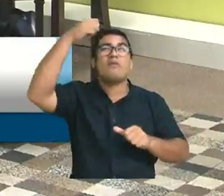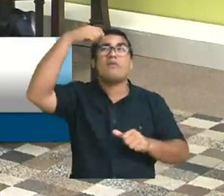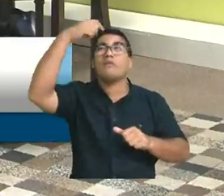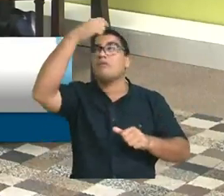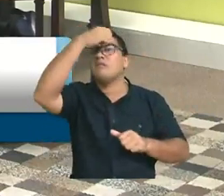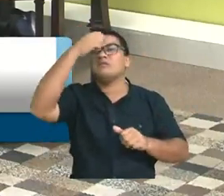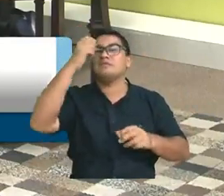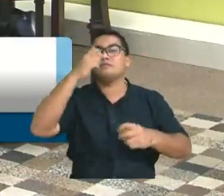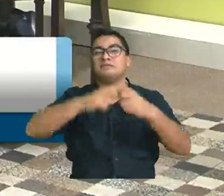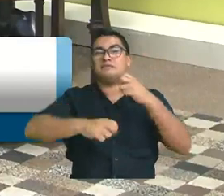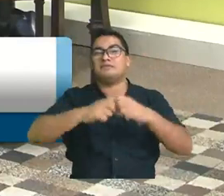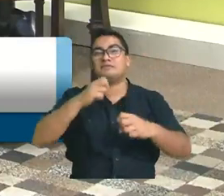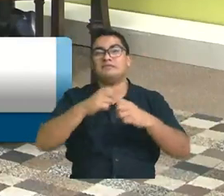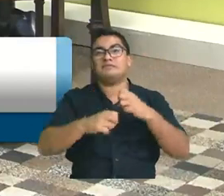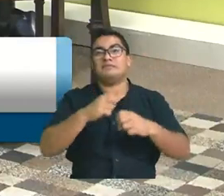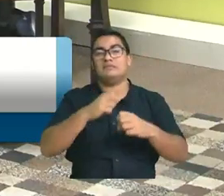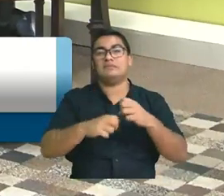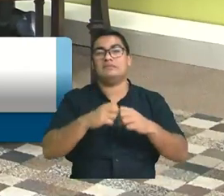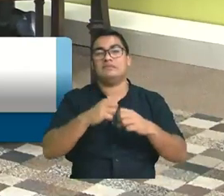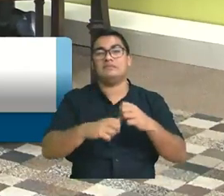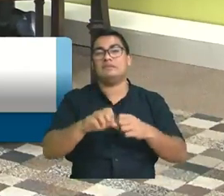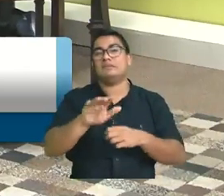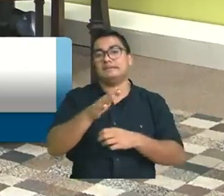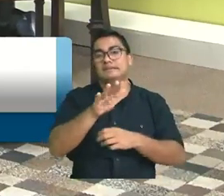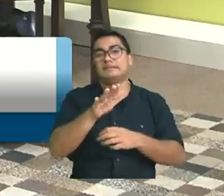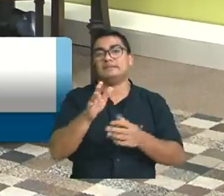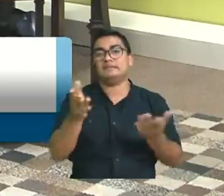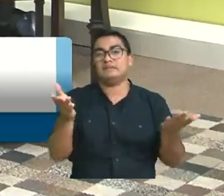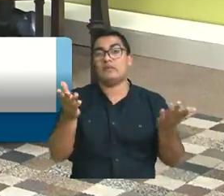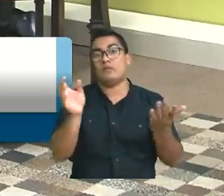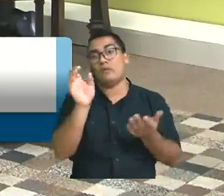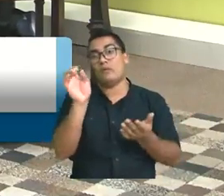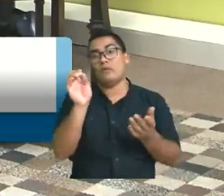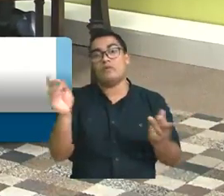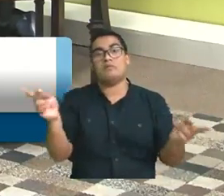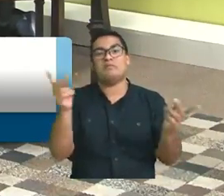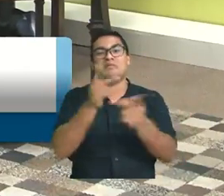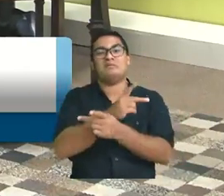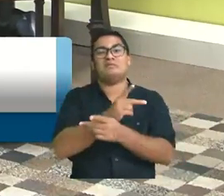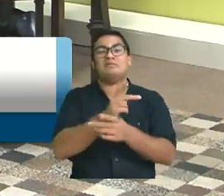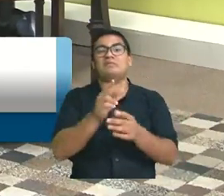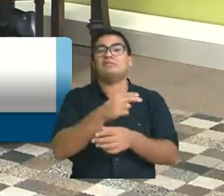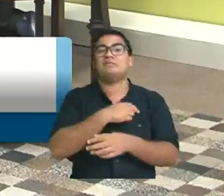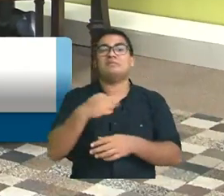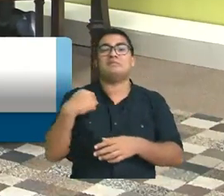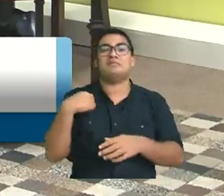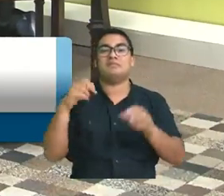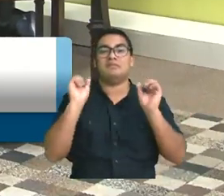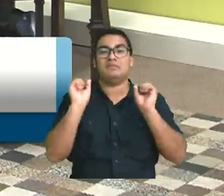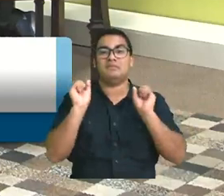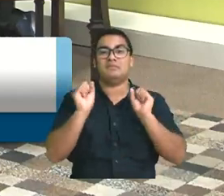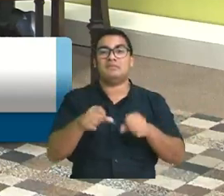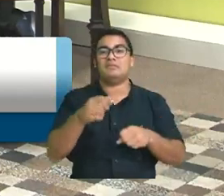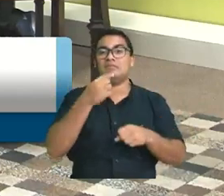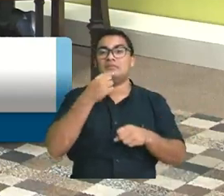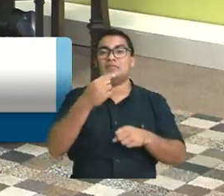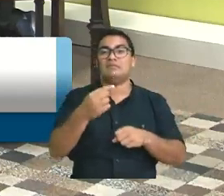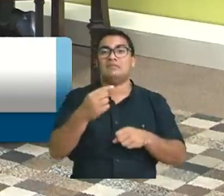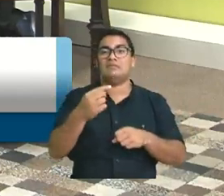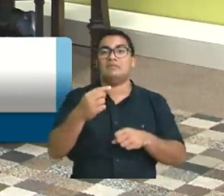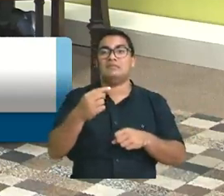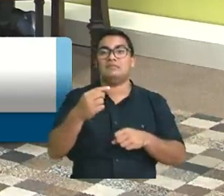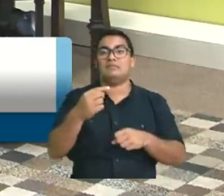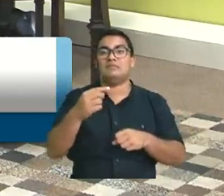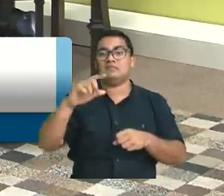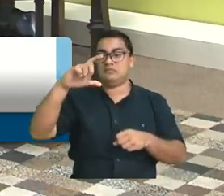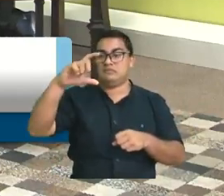ante una, por ejemplo, algo intermedio o algo ya grave. Entonces lo que podemos hacer es cambiar, modificar el